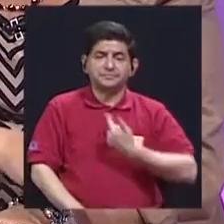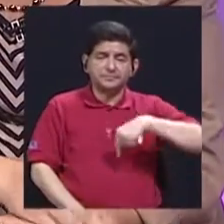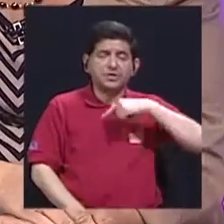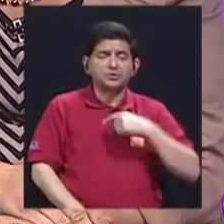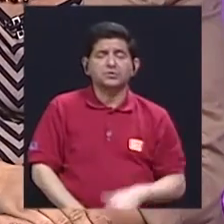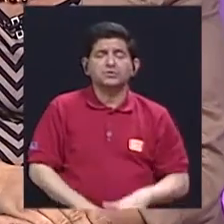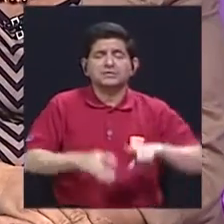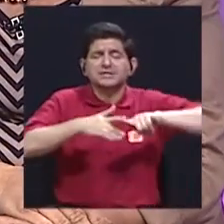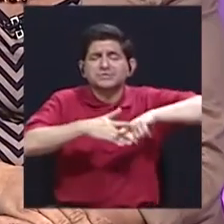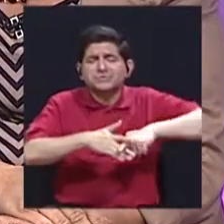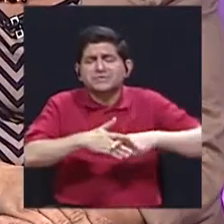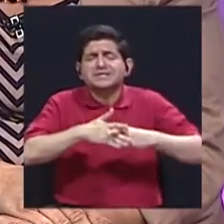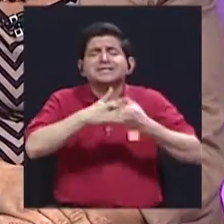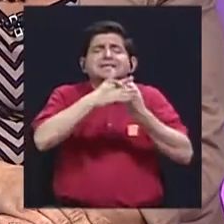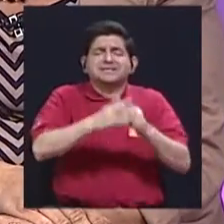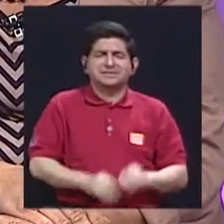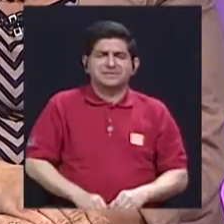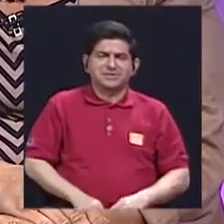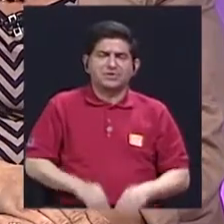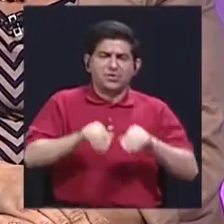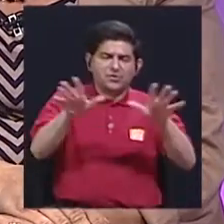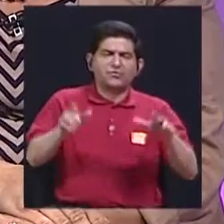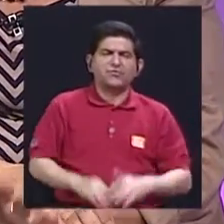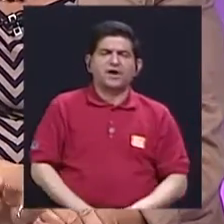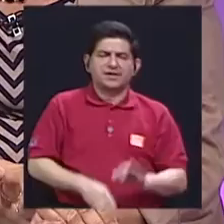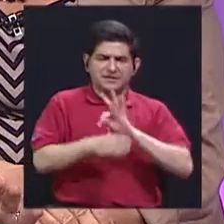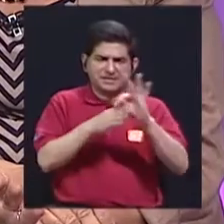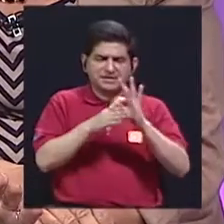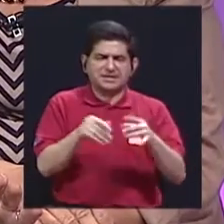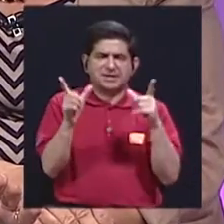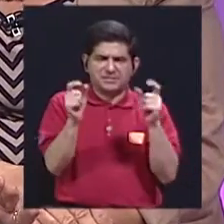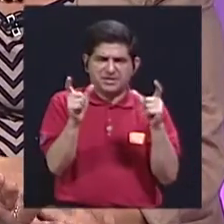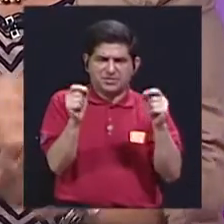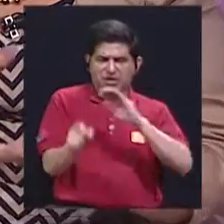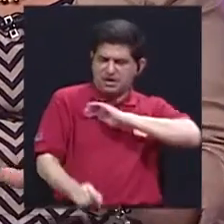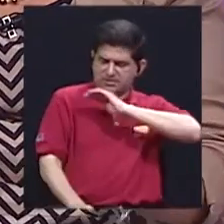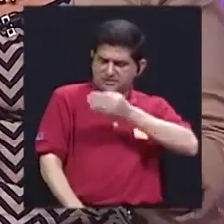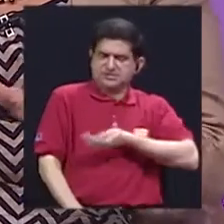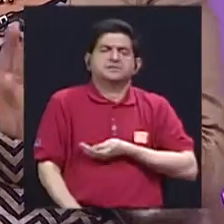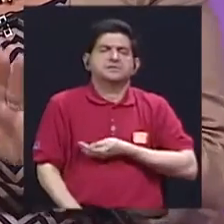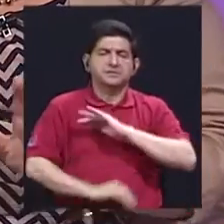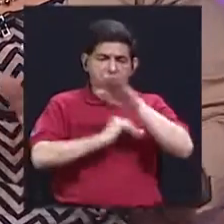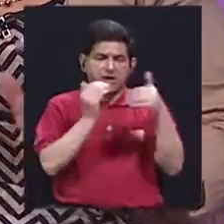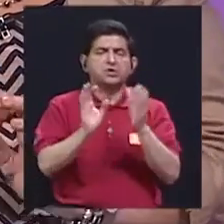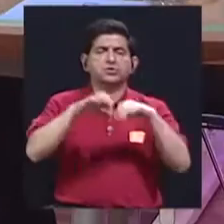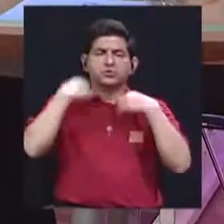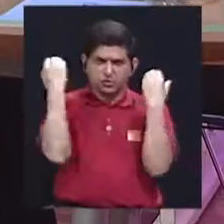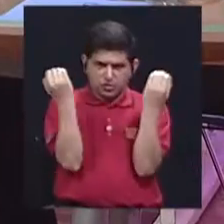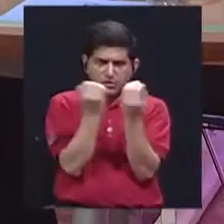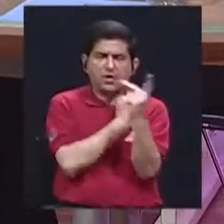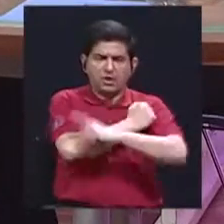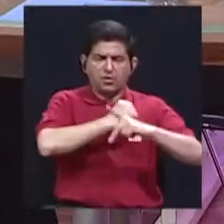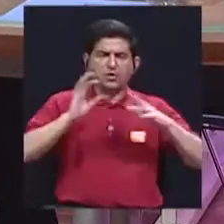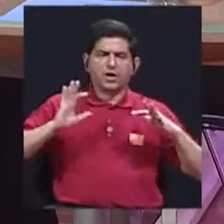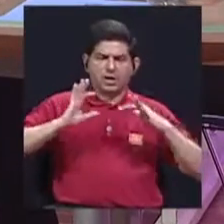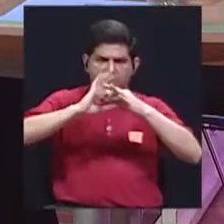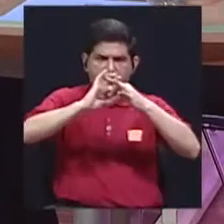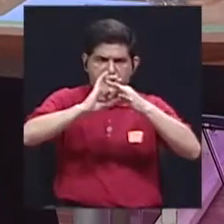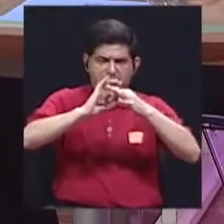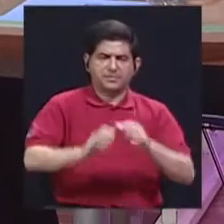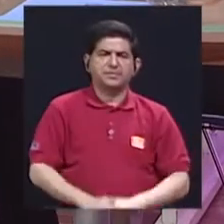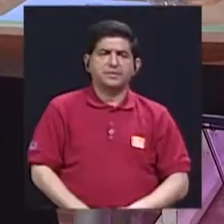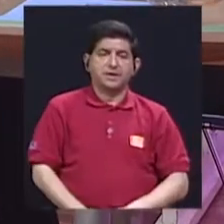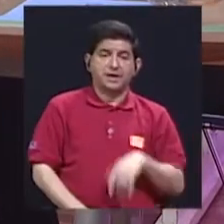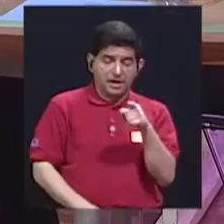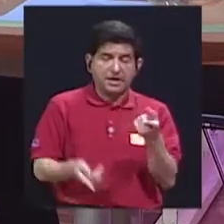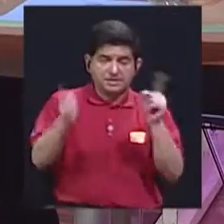gateando en un arreón colo he acá en cáncer de mama y uniendo todas las organizaciones del país verdad de